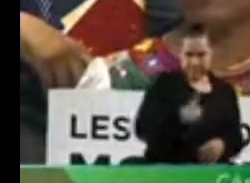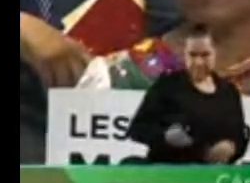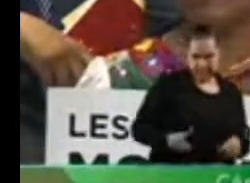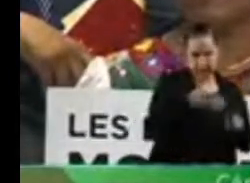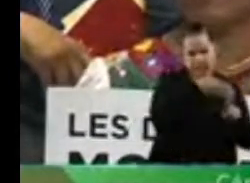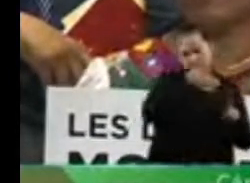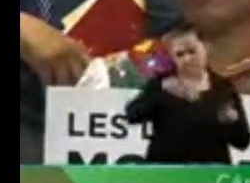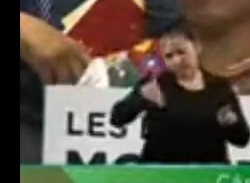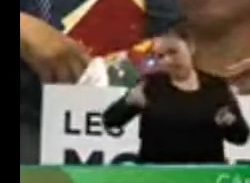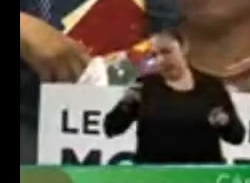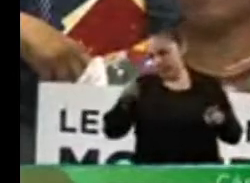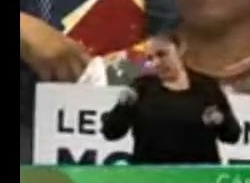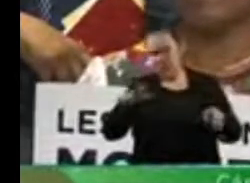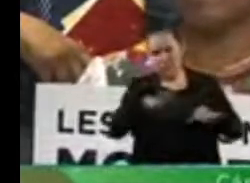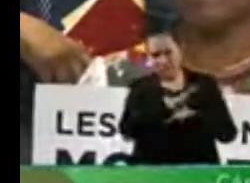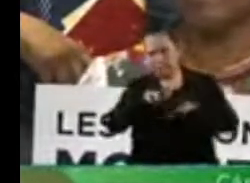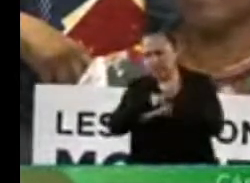Nieto. El